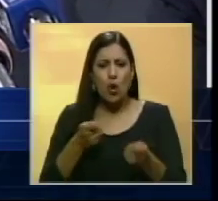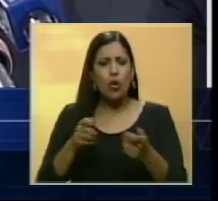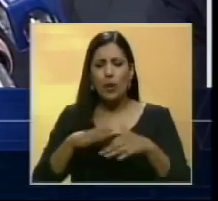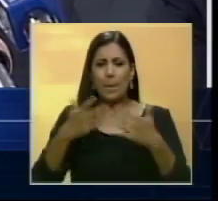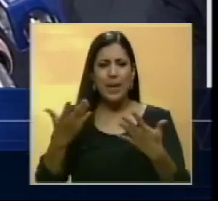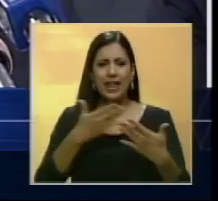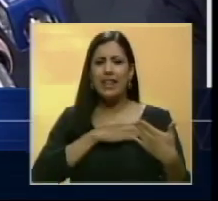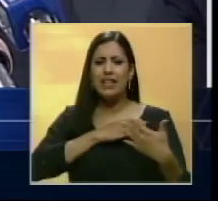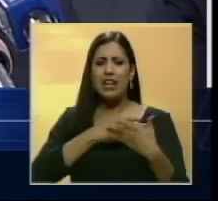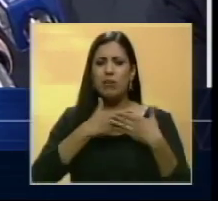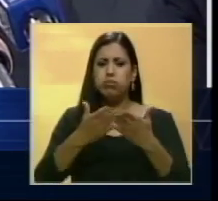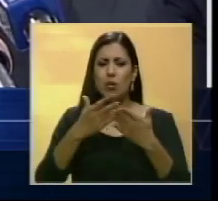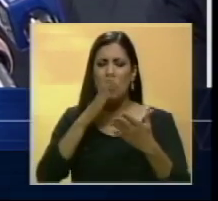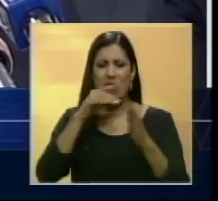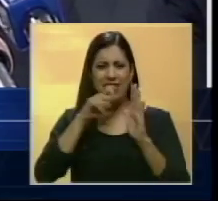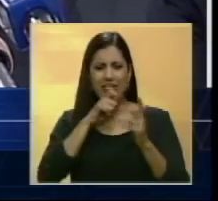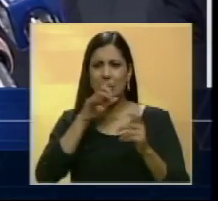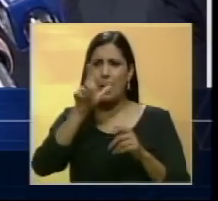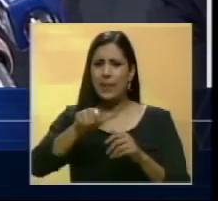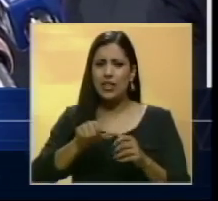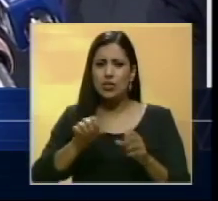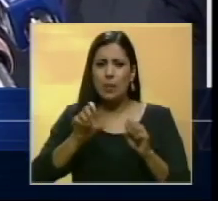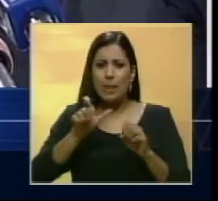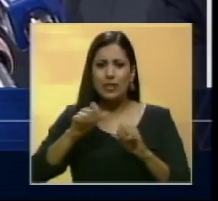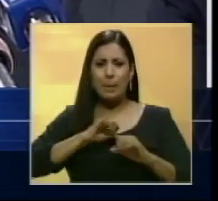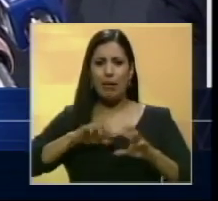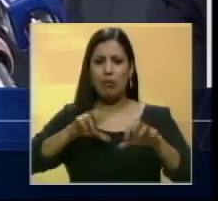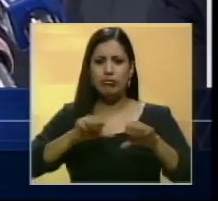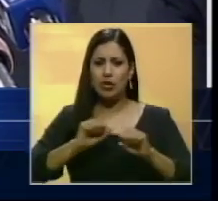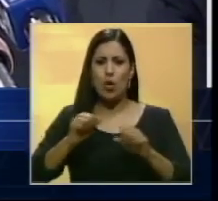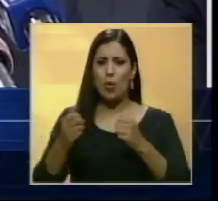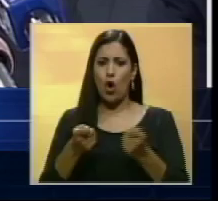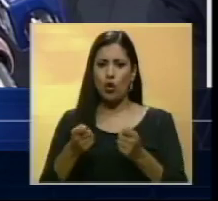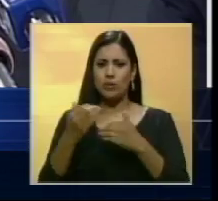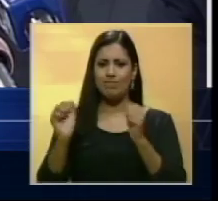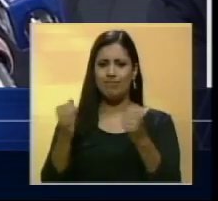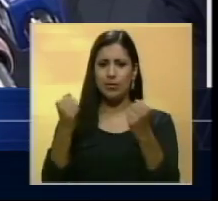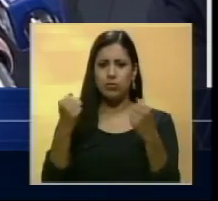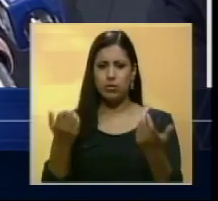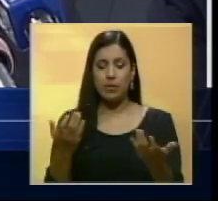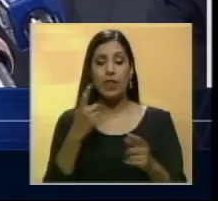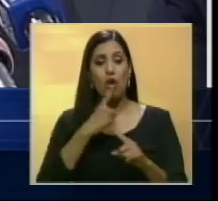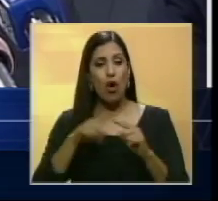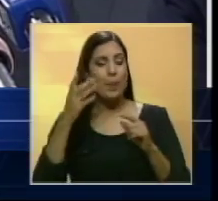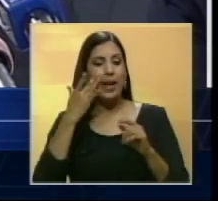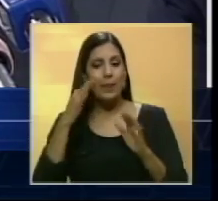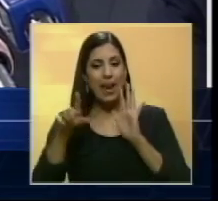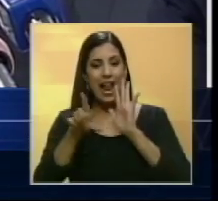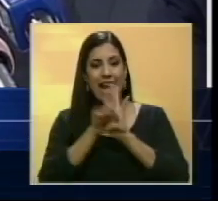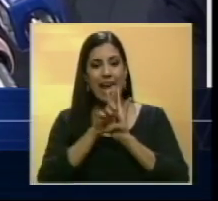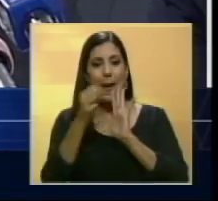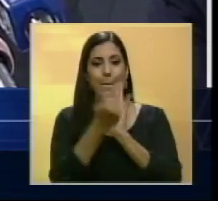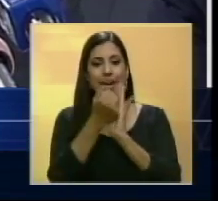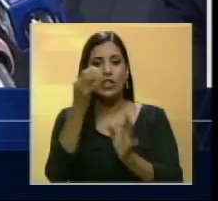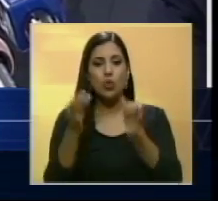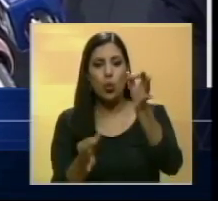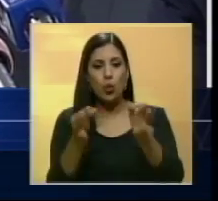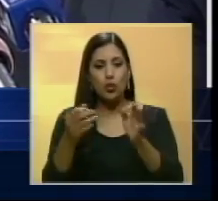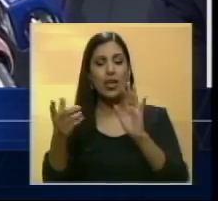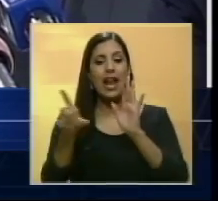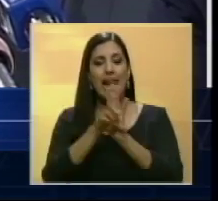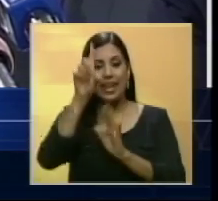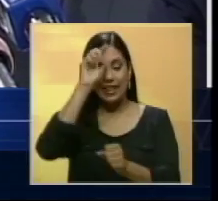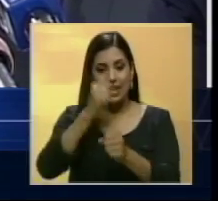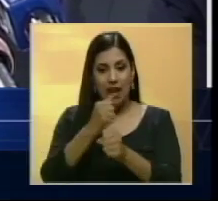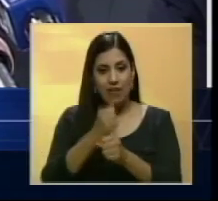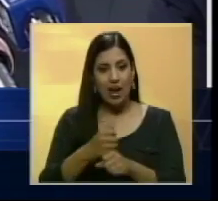contienen disposiciones que dificultan la actividad privada, entre ellas la ley de precios justos, la ley del